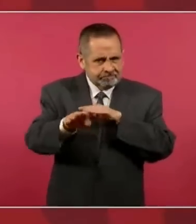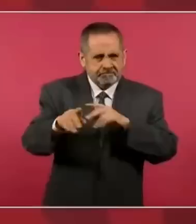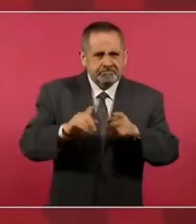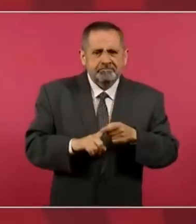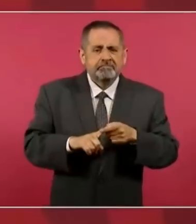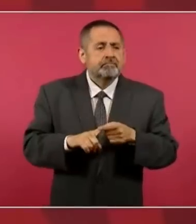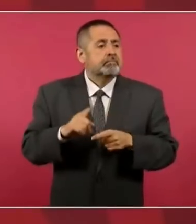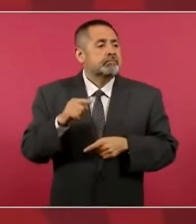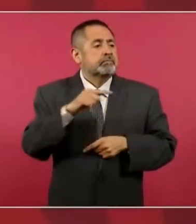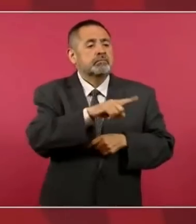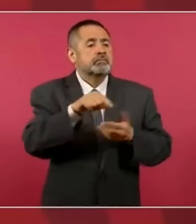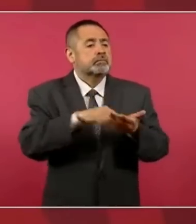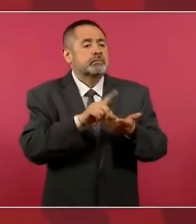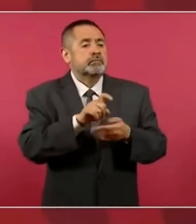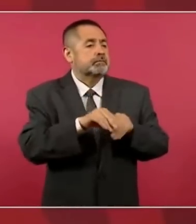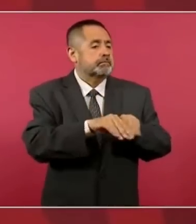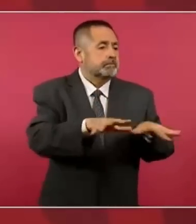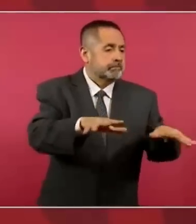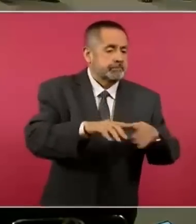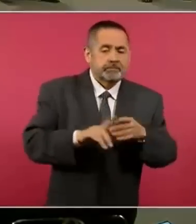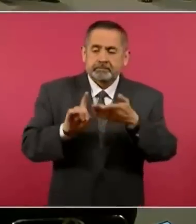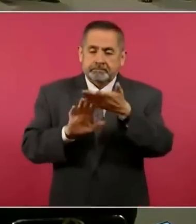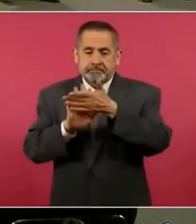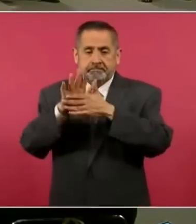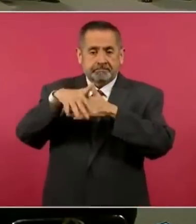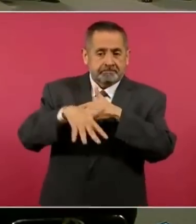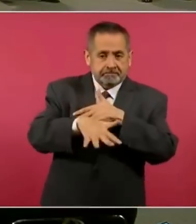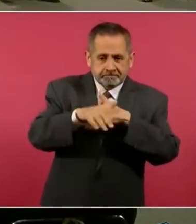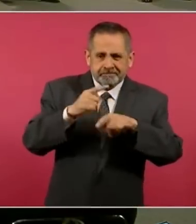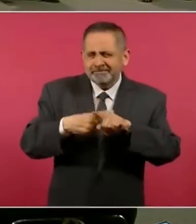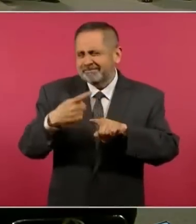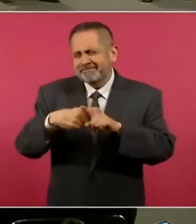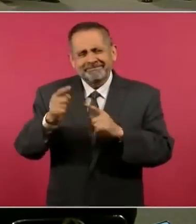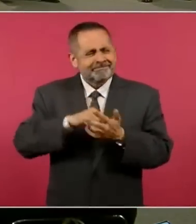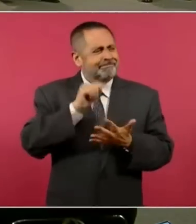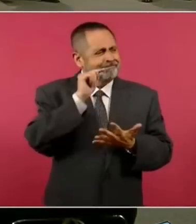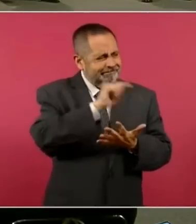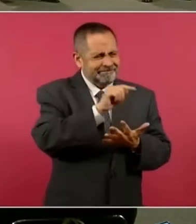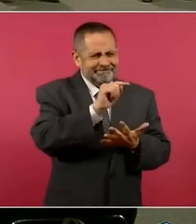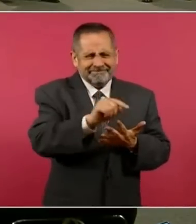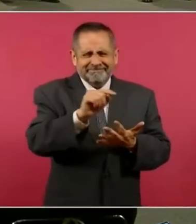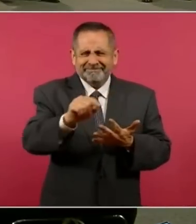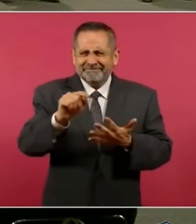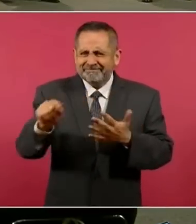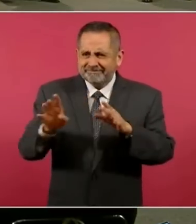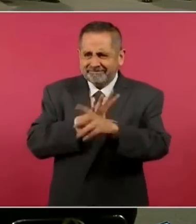distritos de riego, presas. Entonces, todo eso